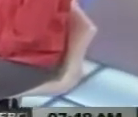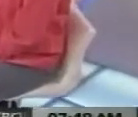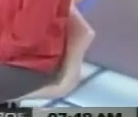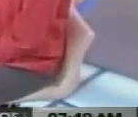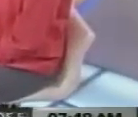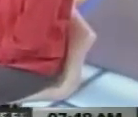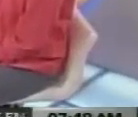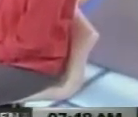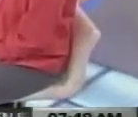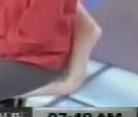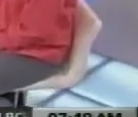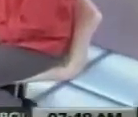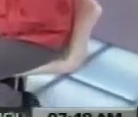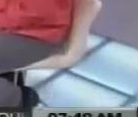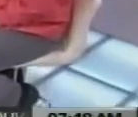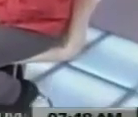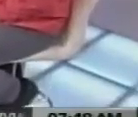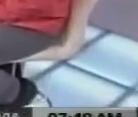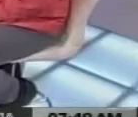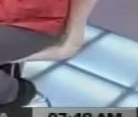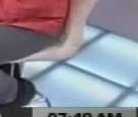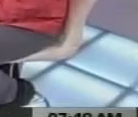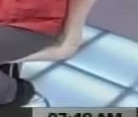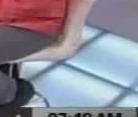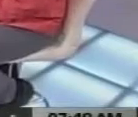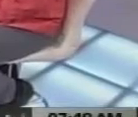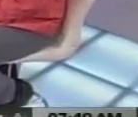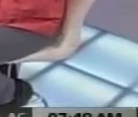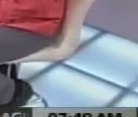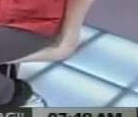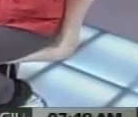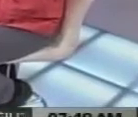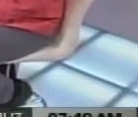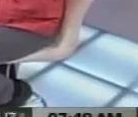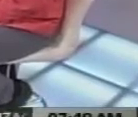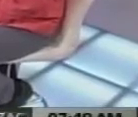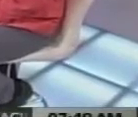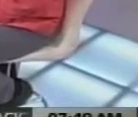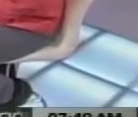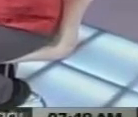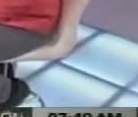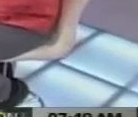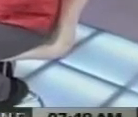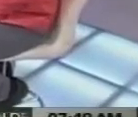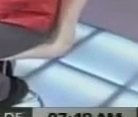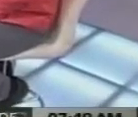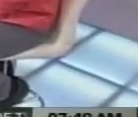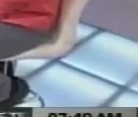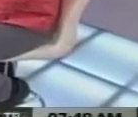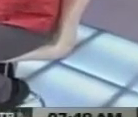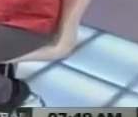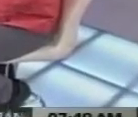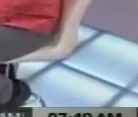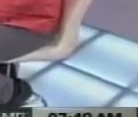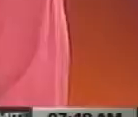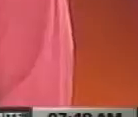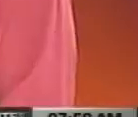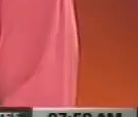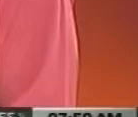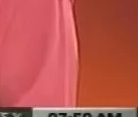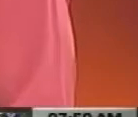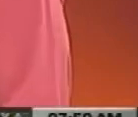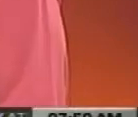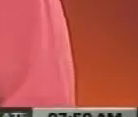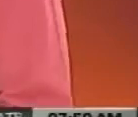también arremeten contra Lula, que posiblemente puede ser candidato a las próximas elecciones presidenciales. Y está ubicado como el primero en